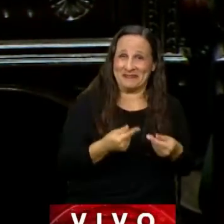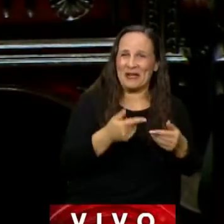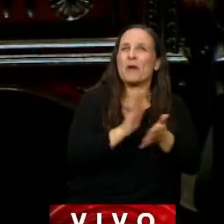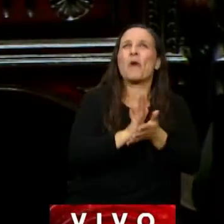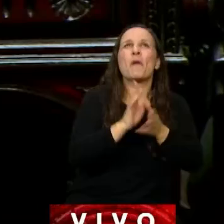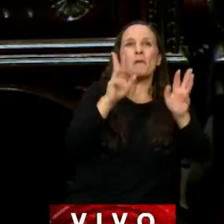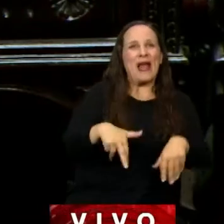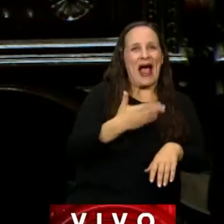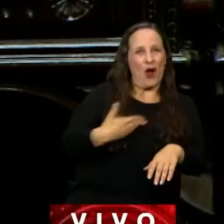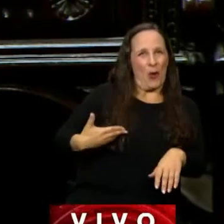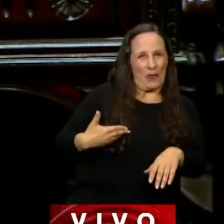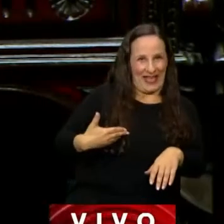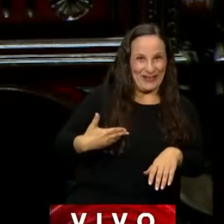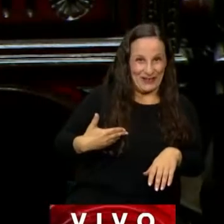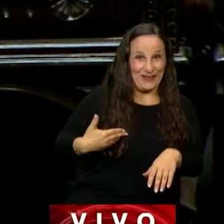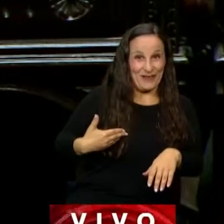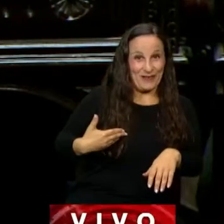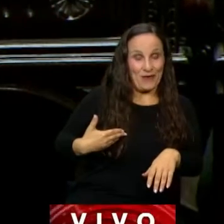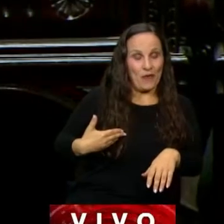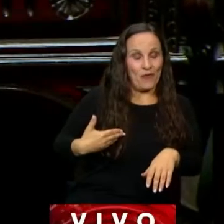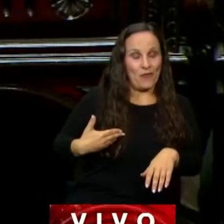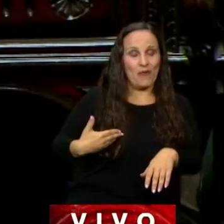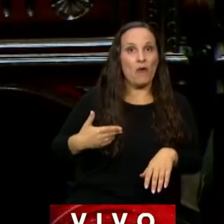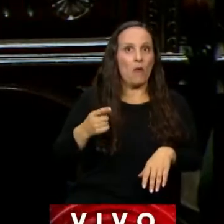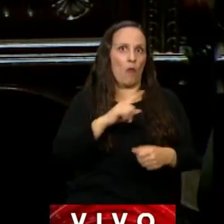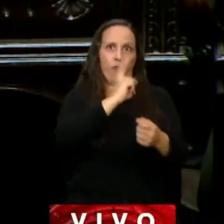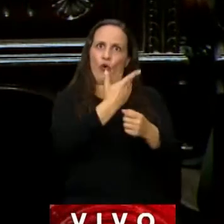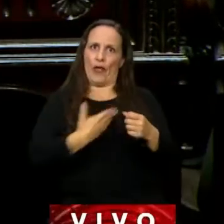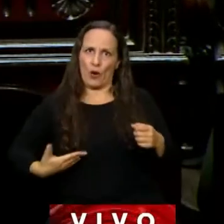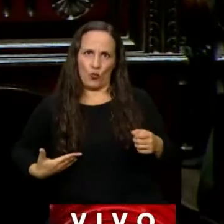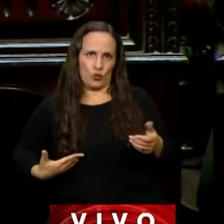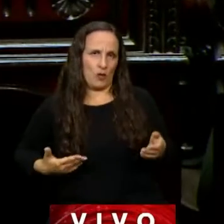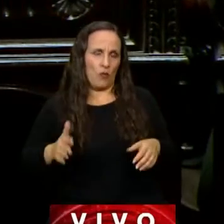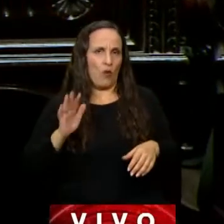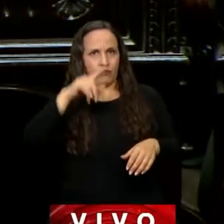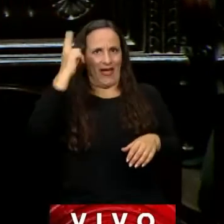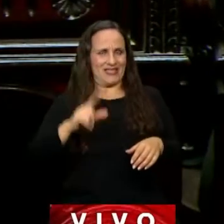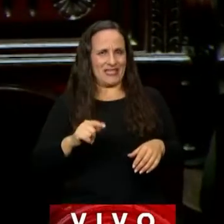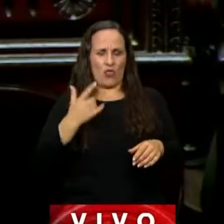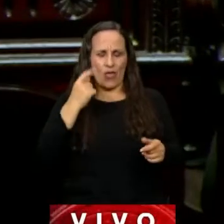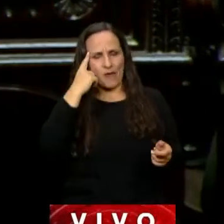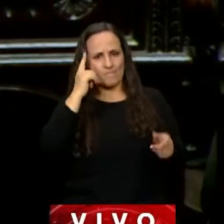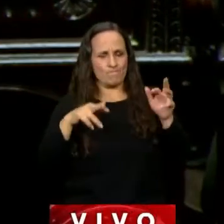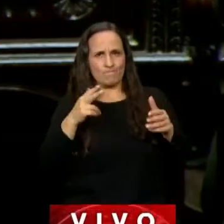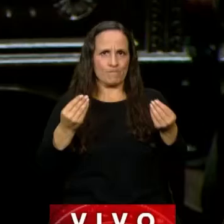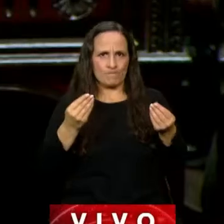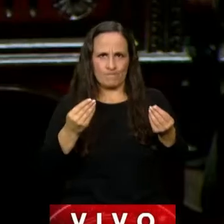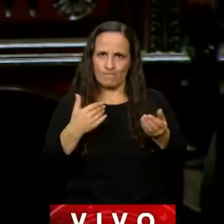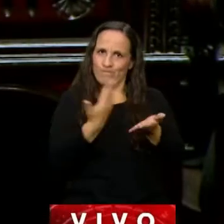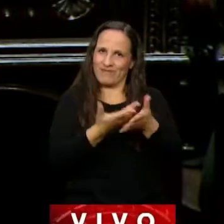de gobierno que el Poder Ejecutivo, el Estado, se plantea.